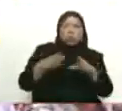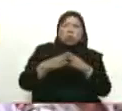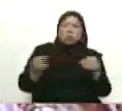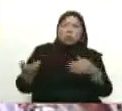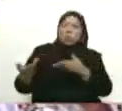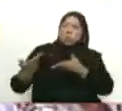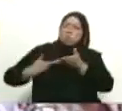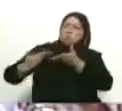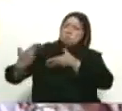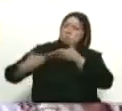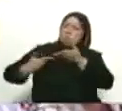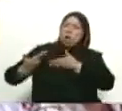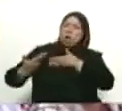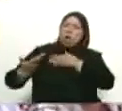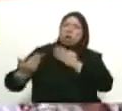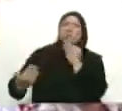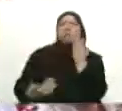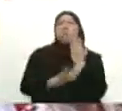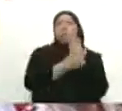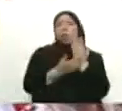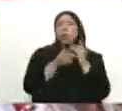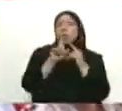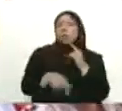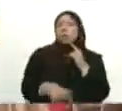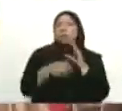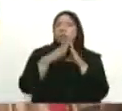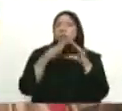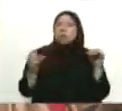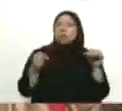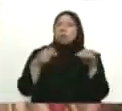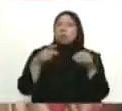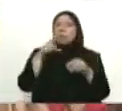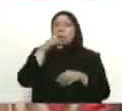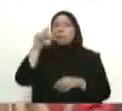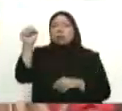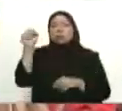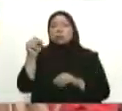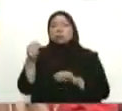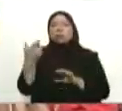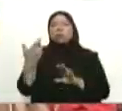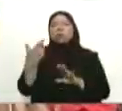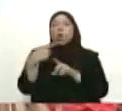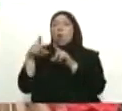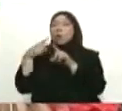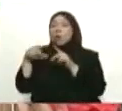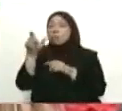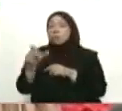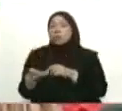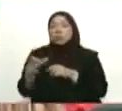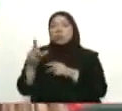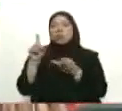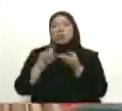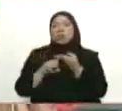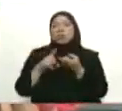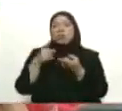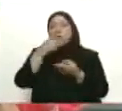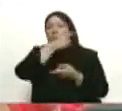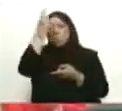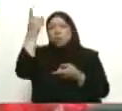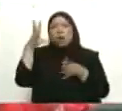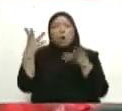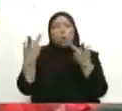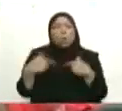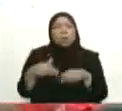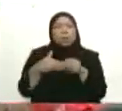contra Y qué decían ellos no las sanciones son contra Dios dado contra Nicolás contra Siri contra el otro vamos a quitarle la plata cuál plata